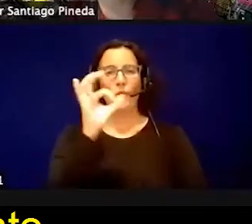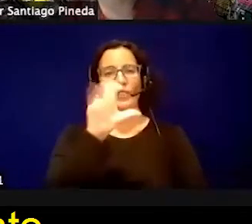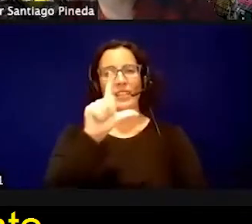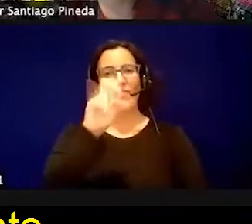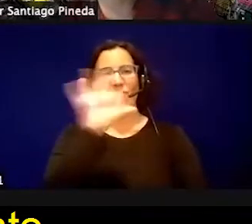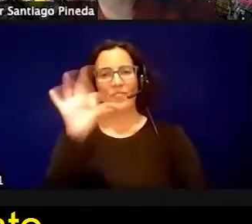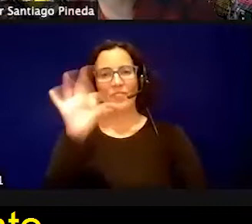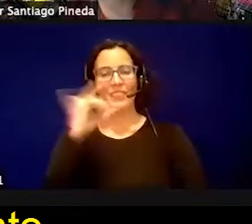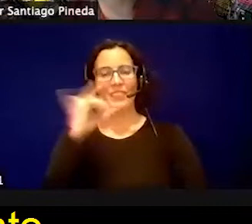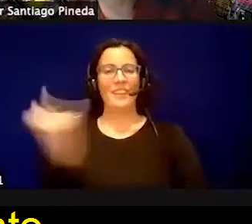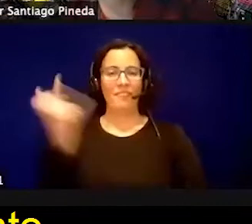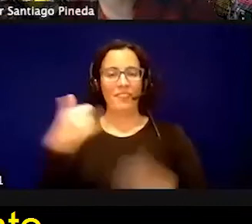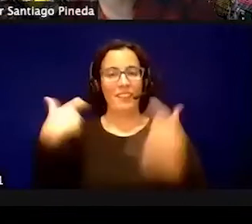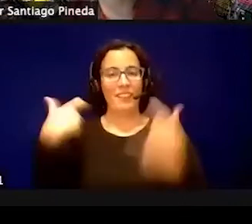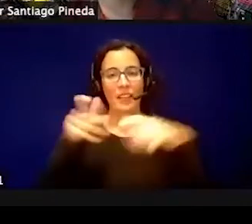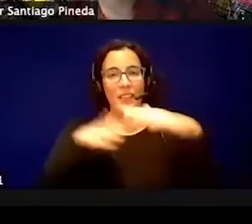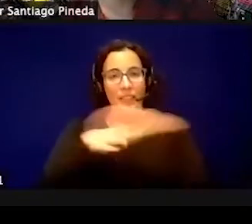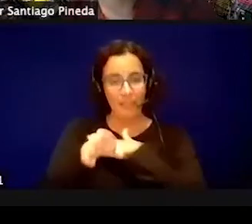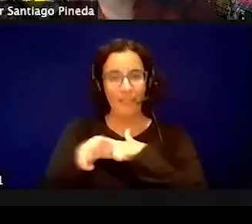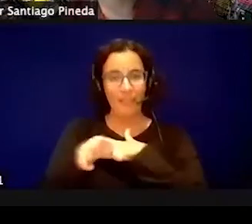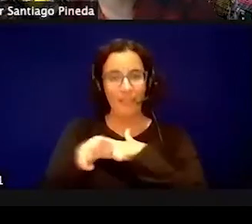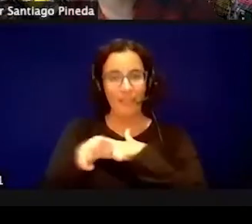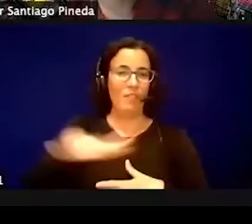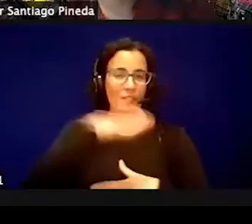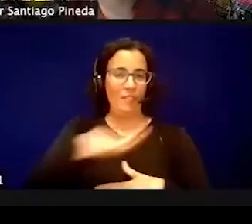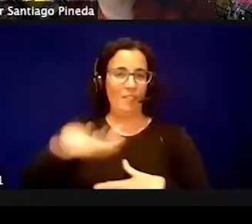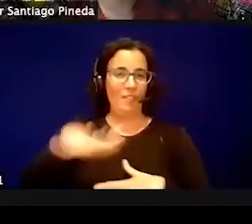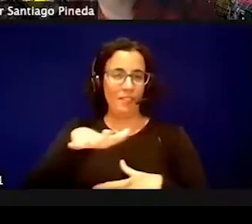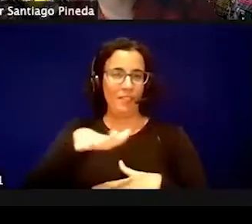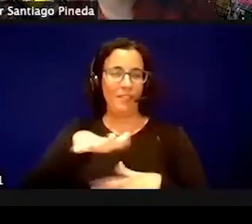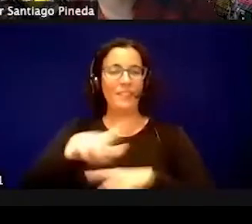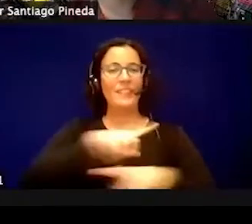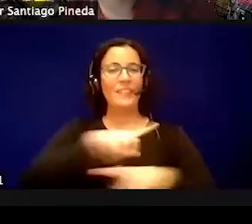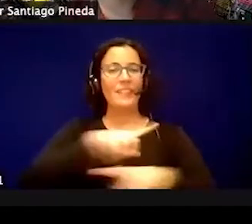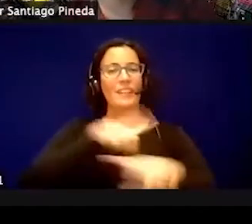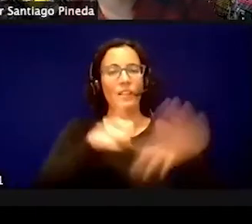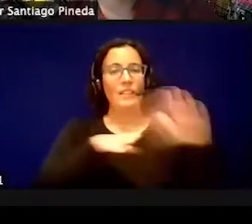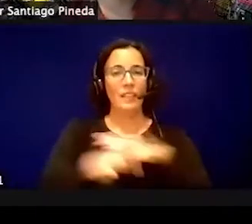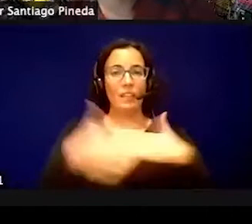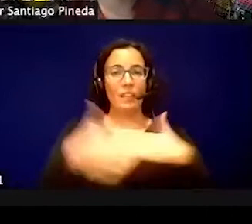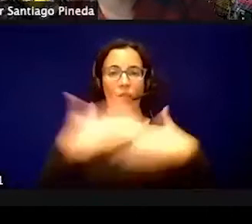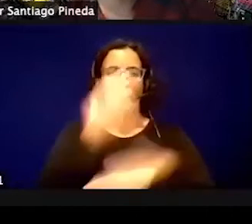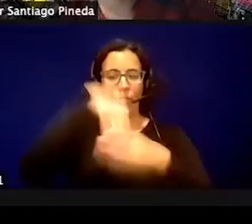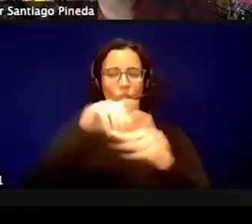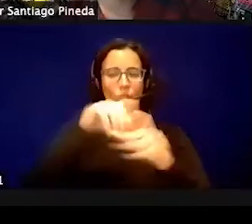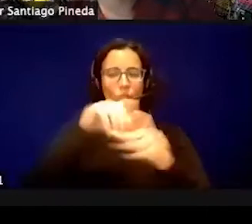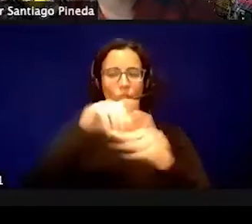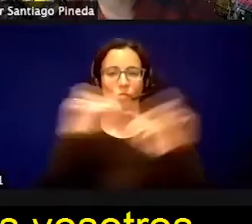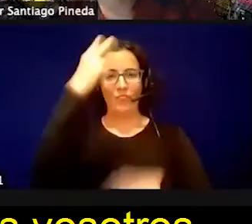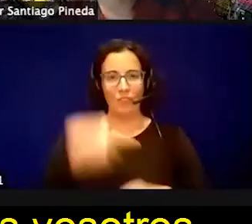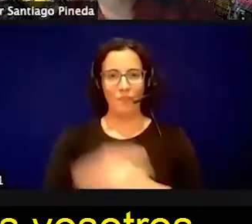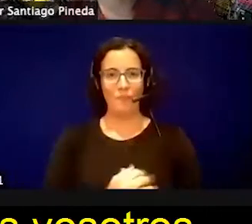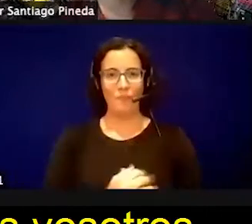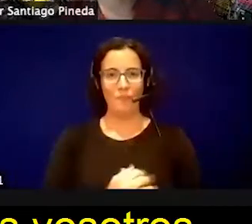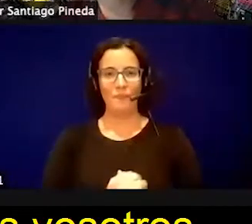de Accesibilidad al Medio Físico de la Dirección de Accesibilidad e Innovación de la Fundación ONCE, y